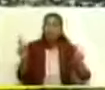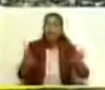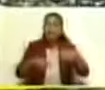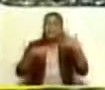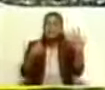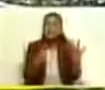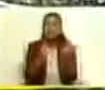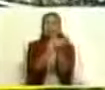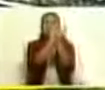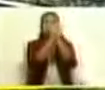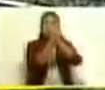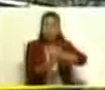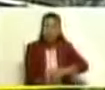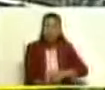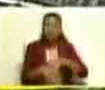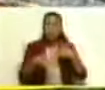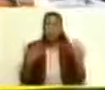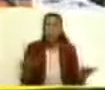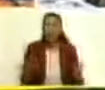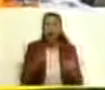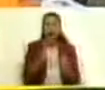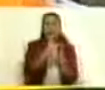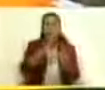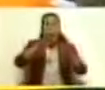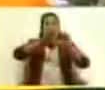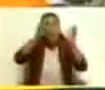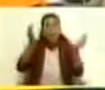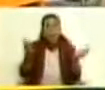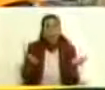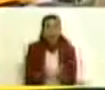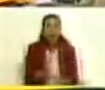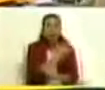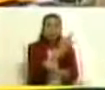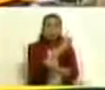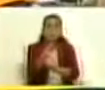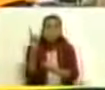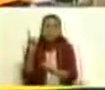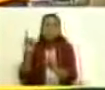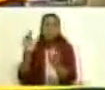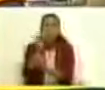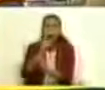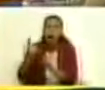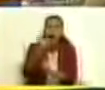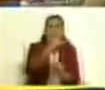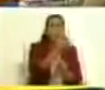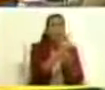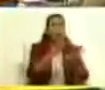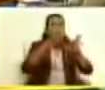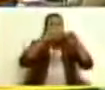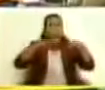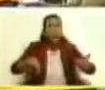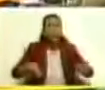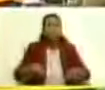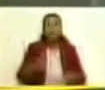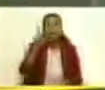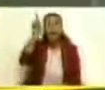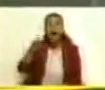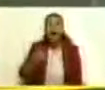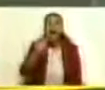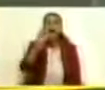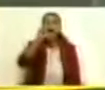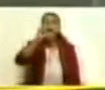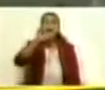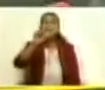sexta transformación, la transformación ecológica. Para esta transformación vamos a escuchar a María Vizcarrondo. Ella